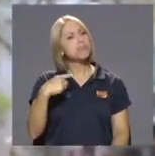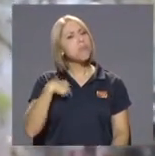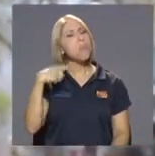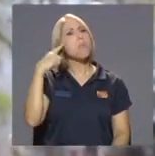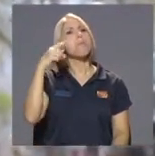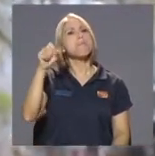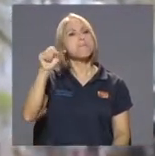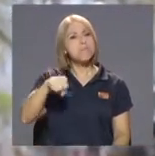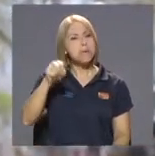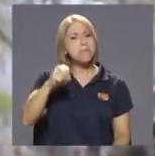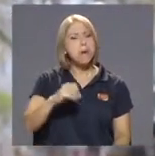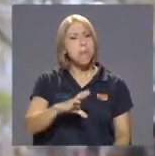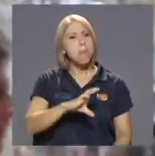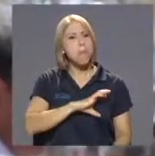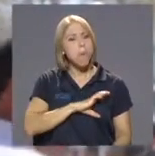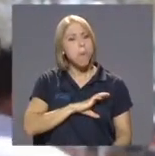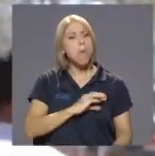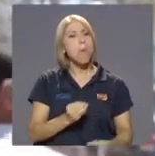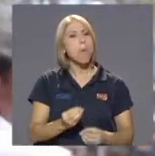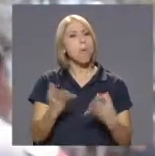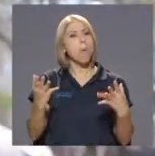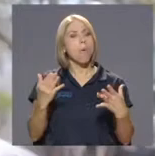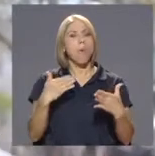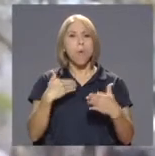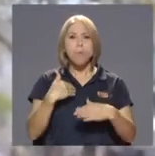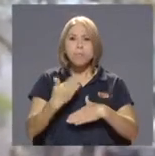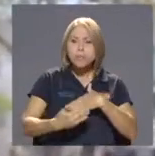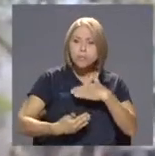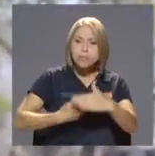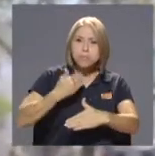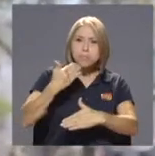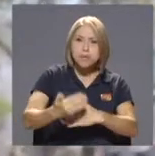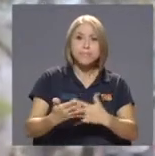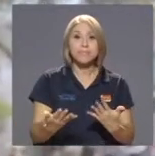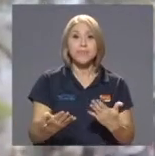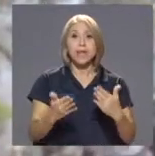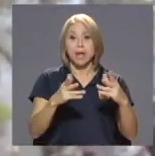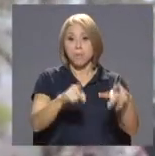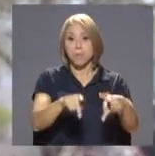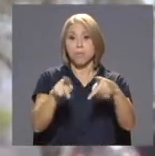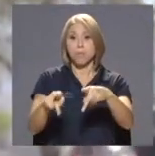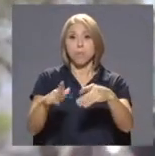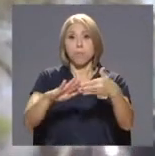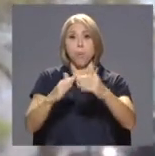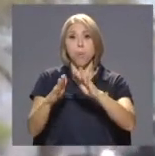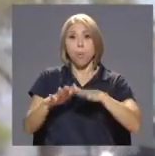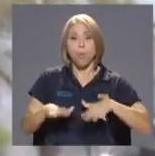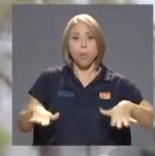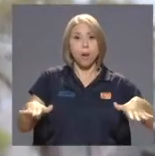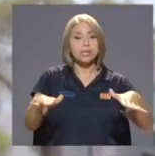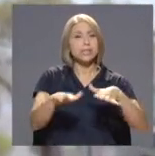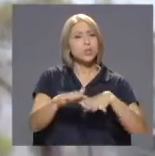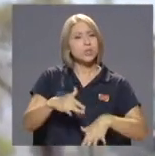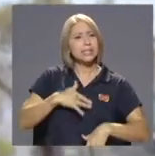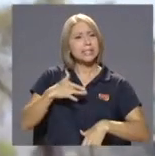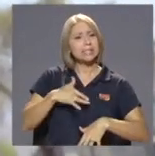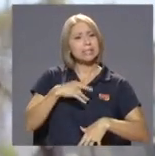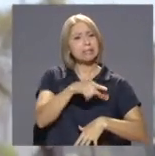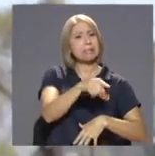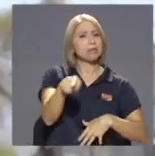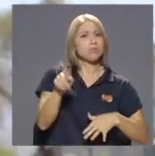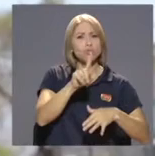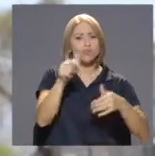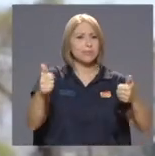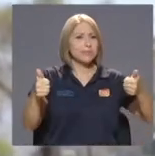avanzado bastante. Hay una percepción a nivel de población que no están de acuerdo con